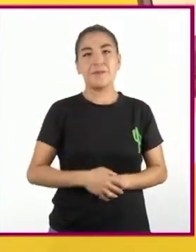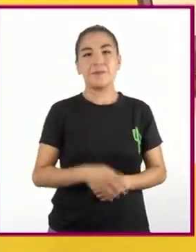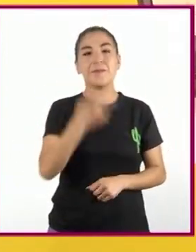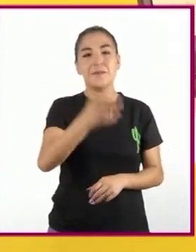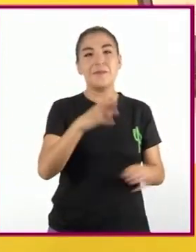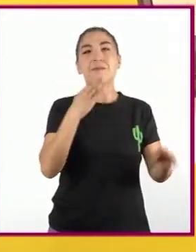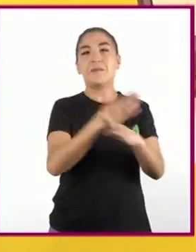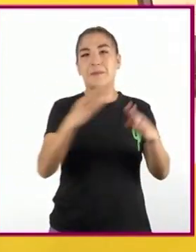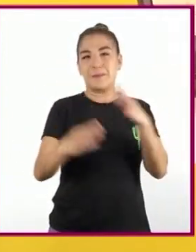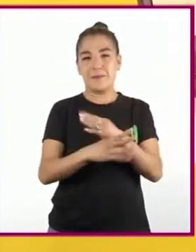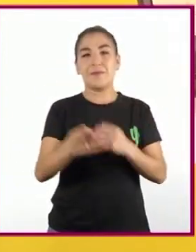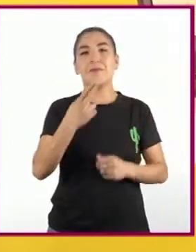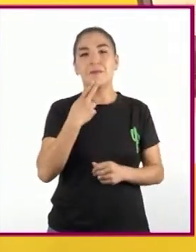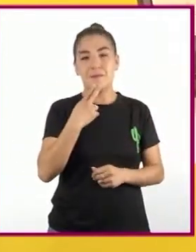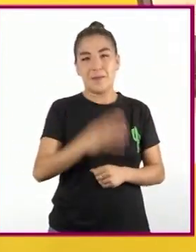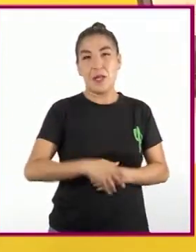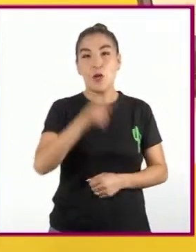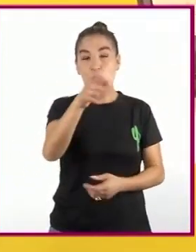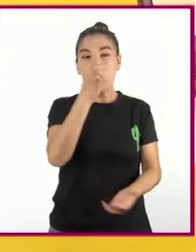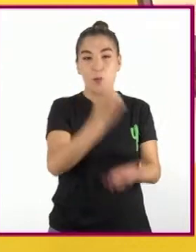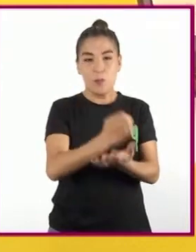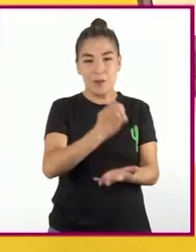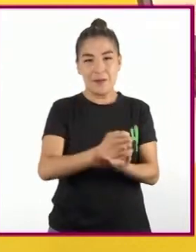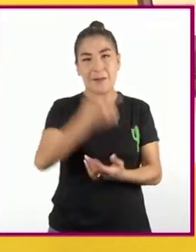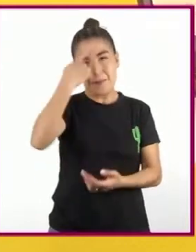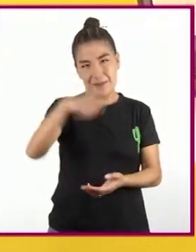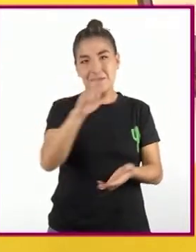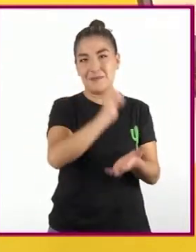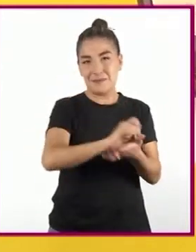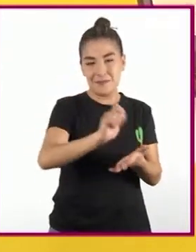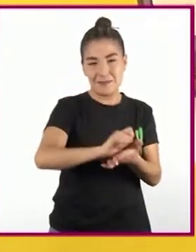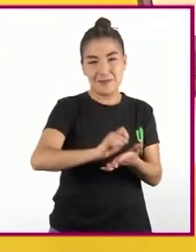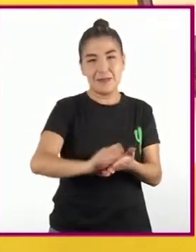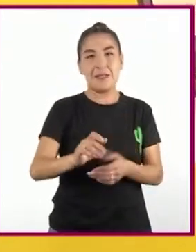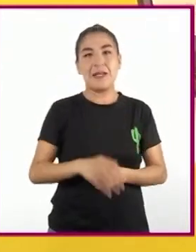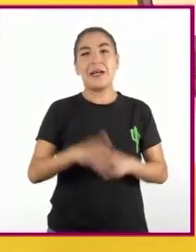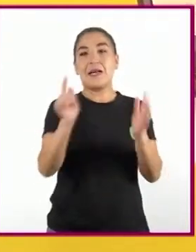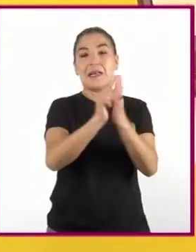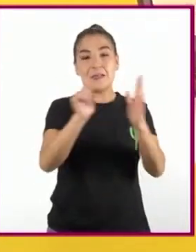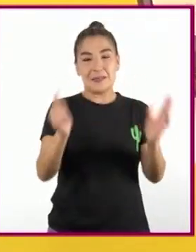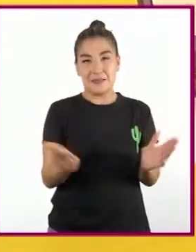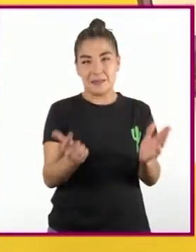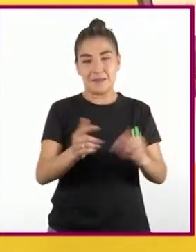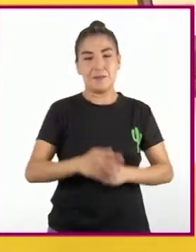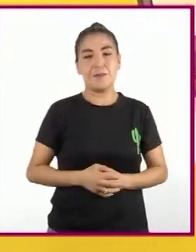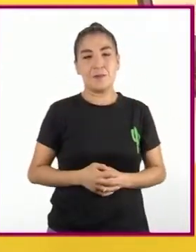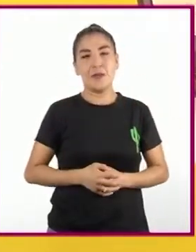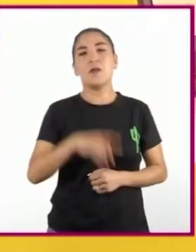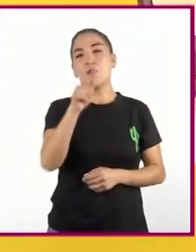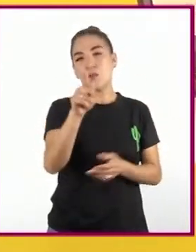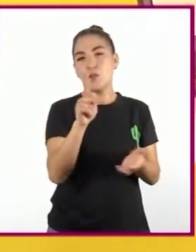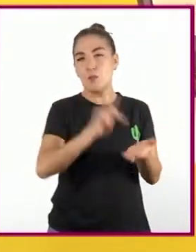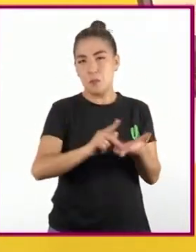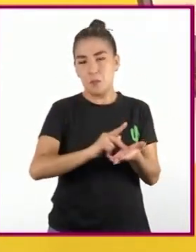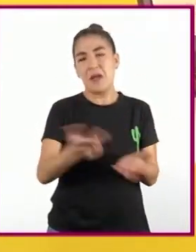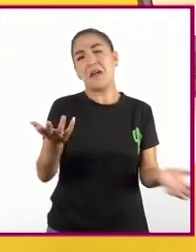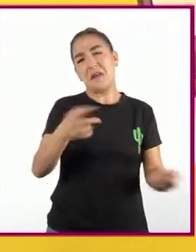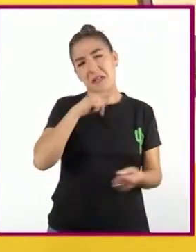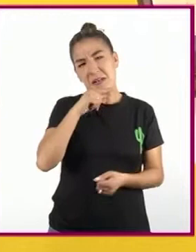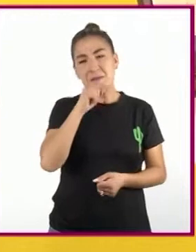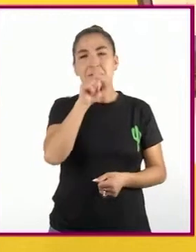siguientes materiales: cuaderno para realizar anotaciones, libro de texto y bolígrafo o